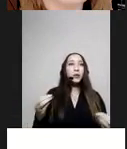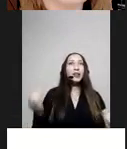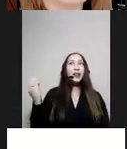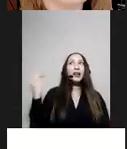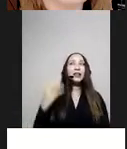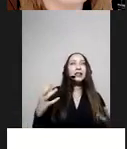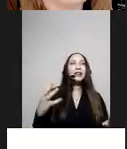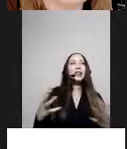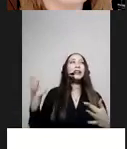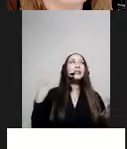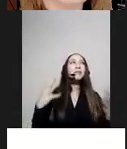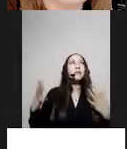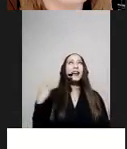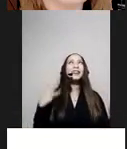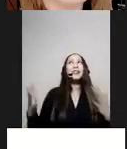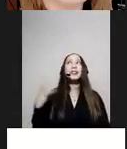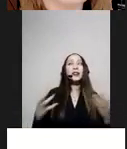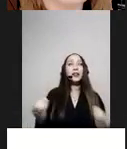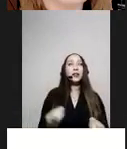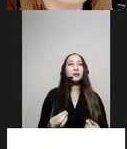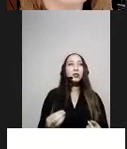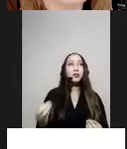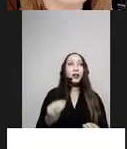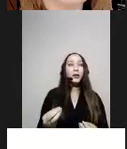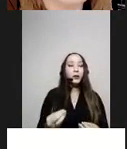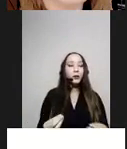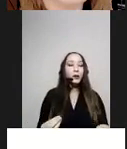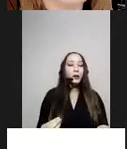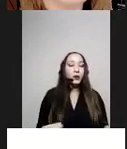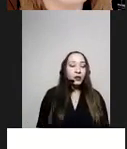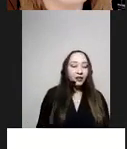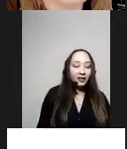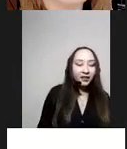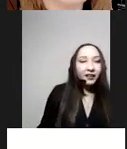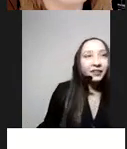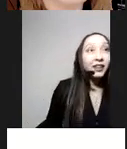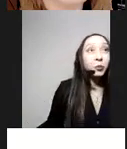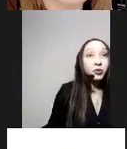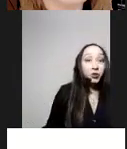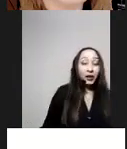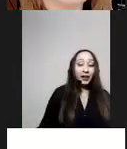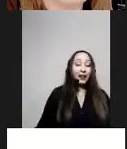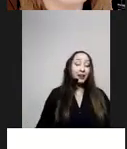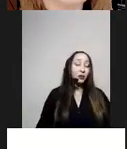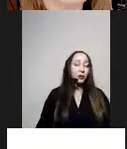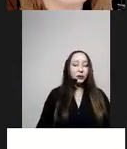me gustaría que los analicen y vean si han sufrido de